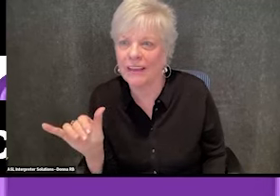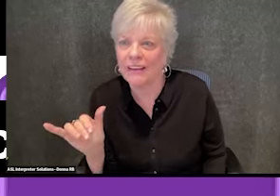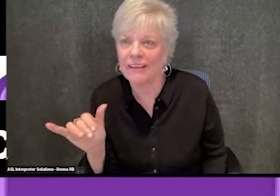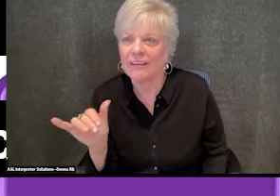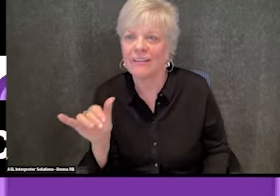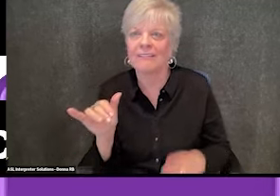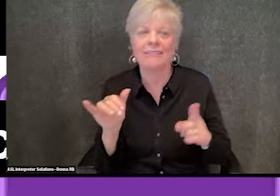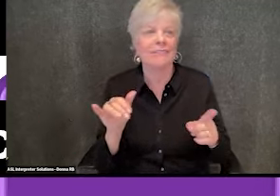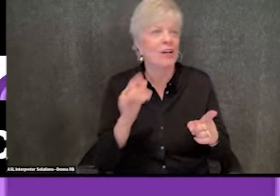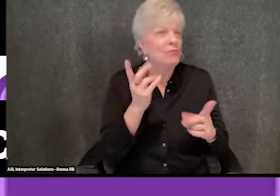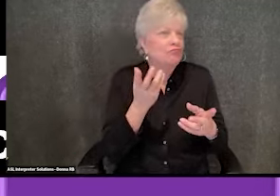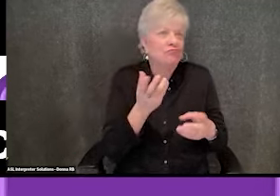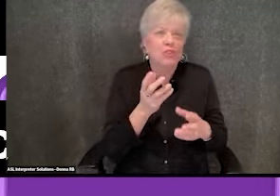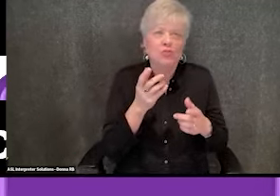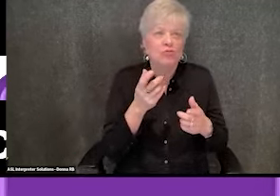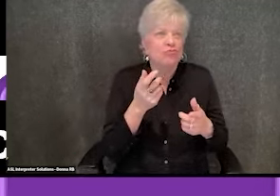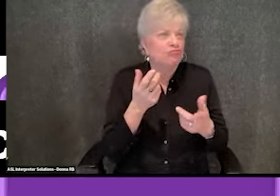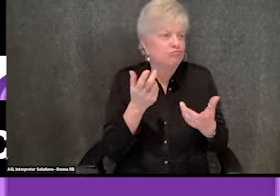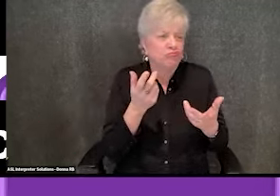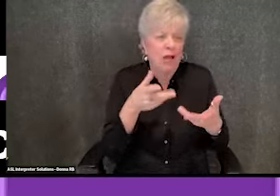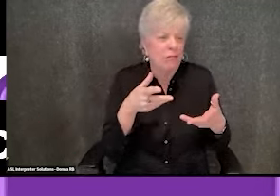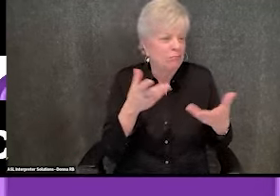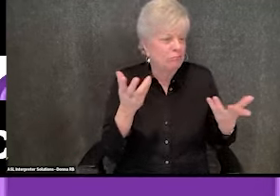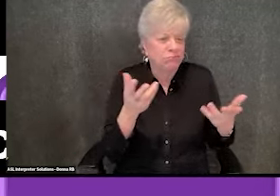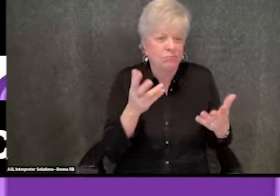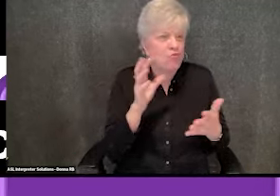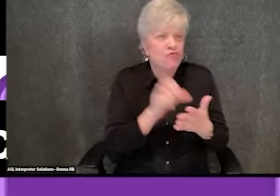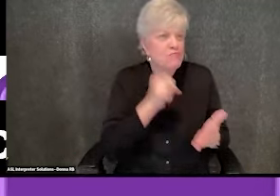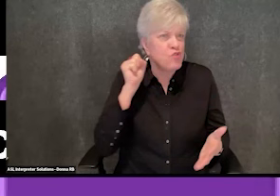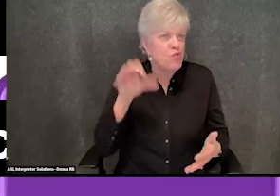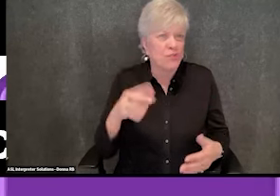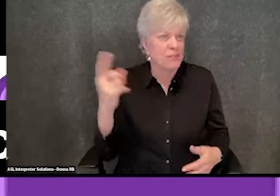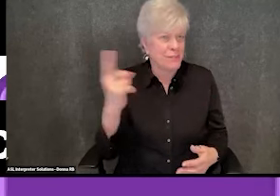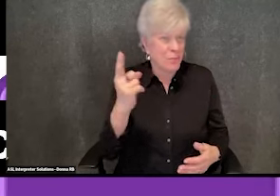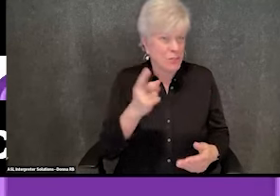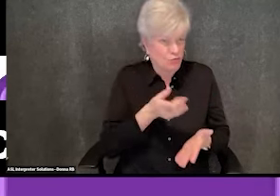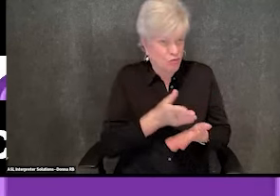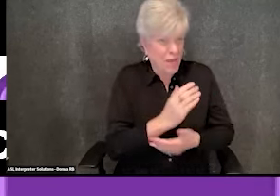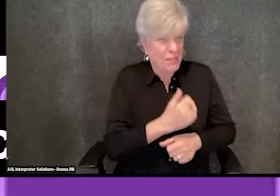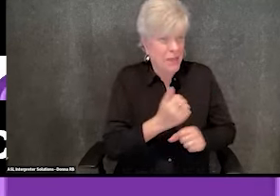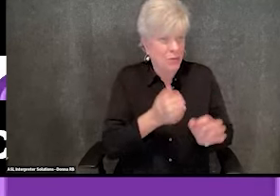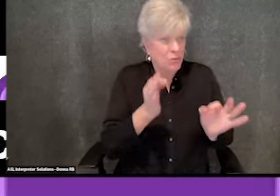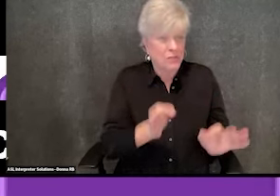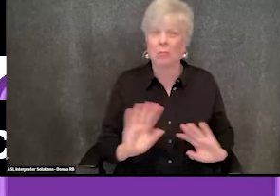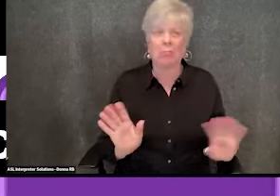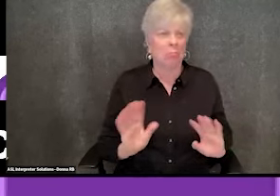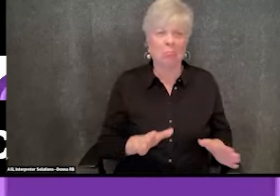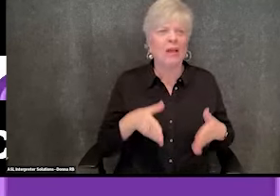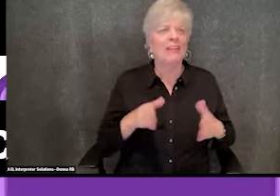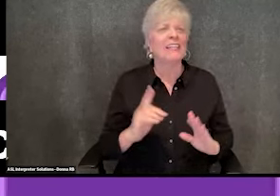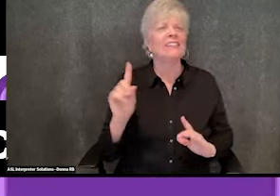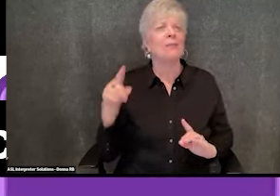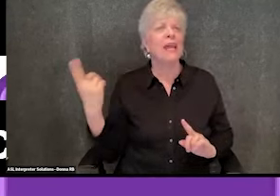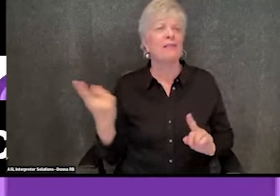al firmar una autorización. No quita de ninguna forma los derechos de la persona,